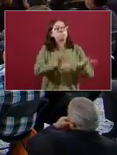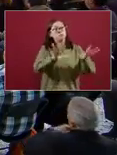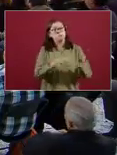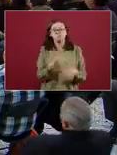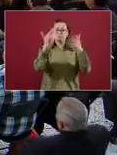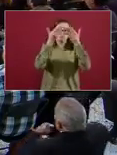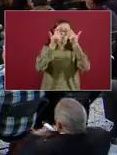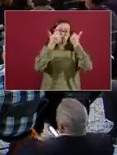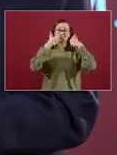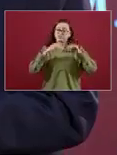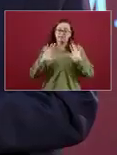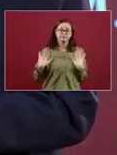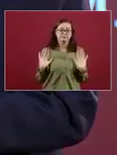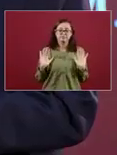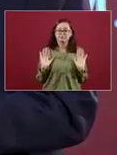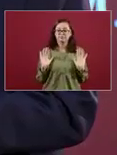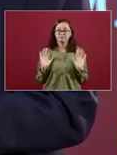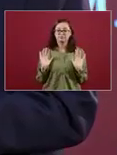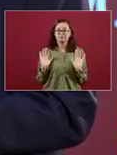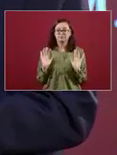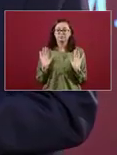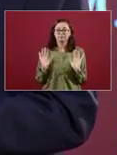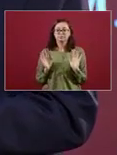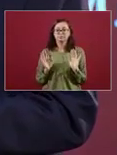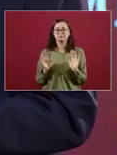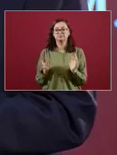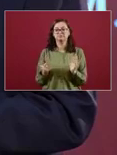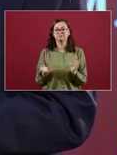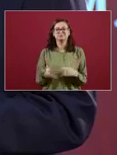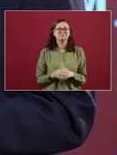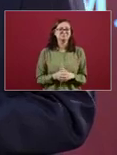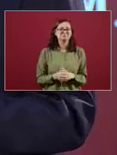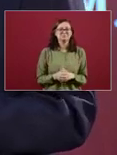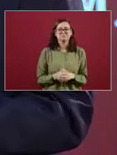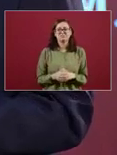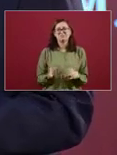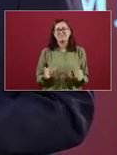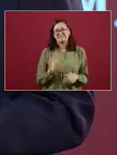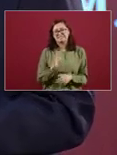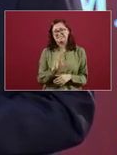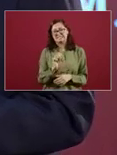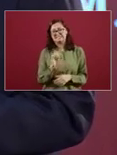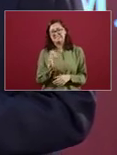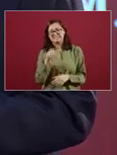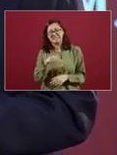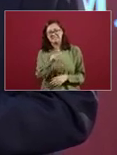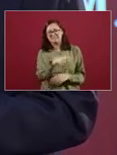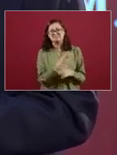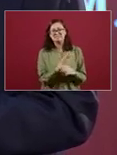No, ya no hay CISEN, ya no existe eso.